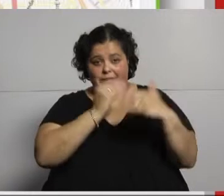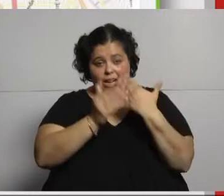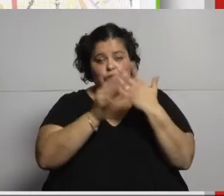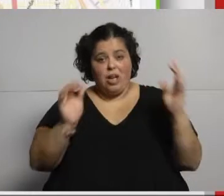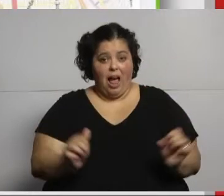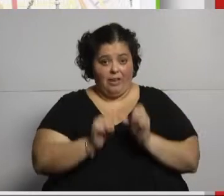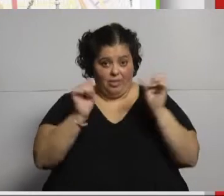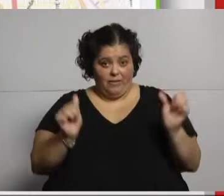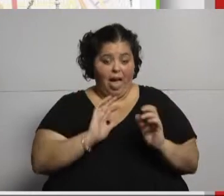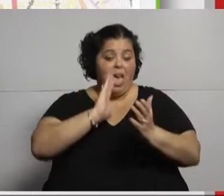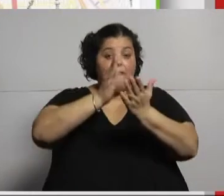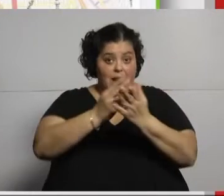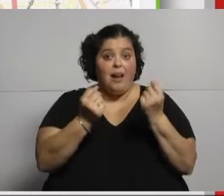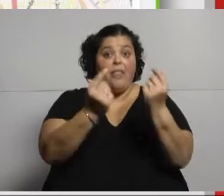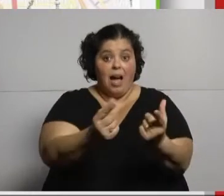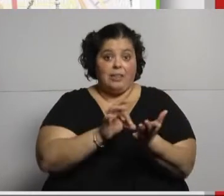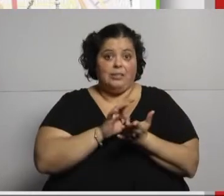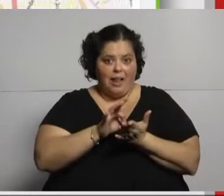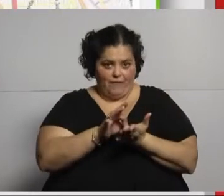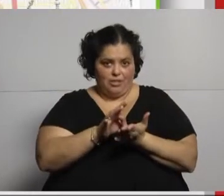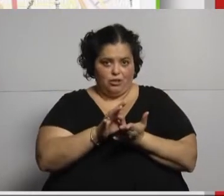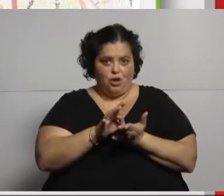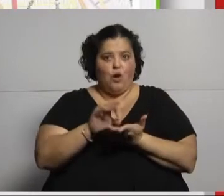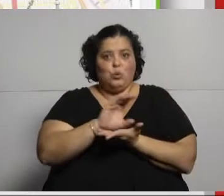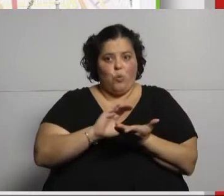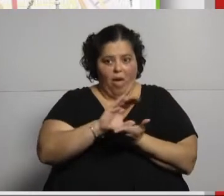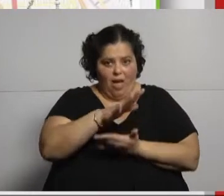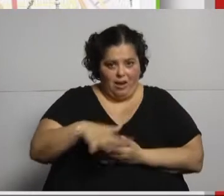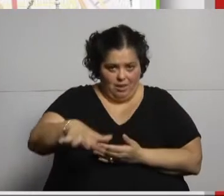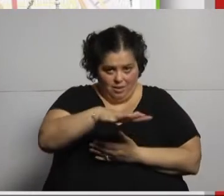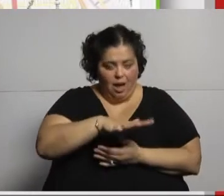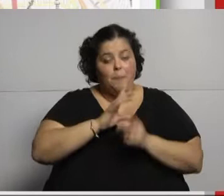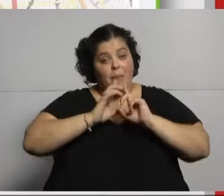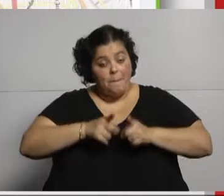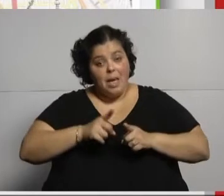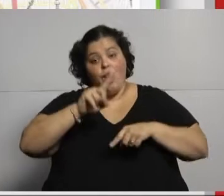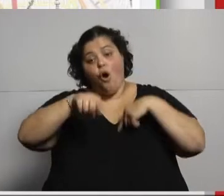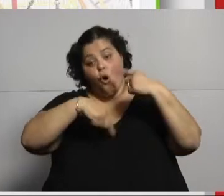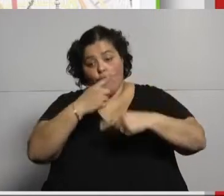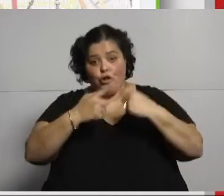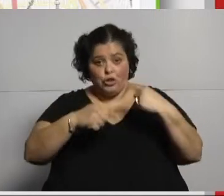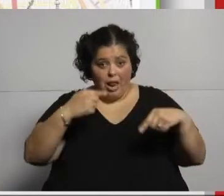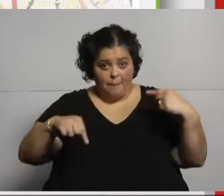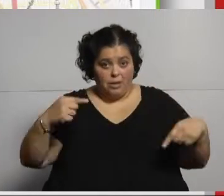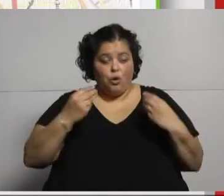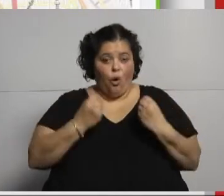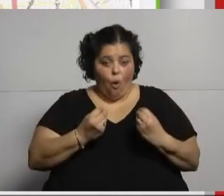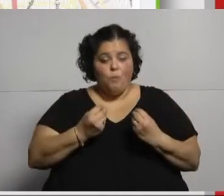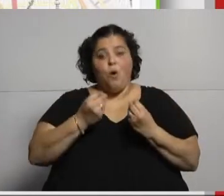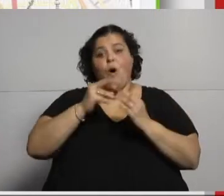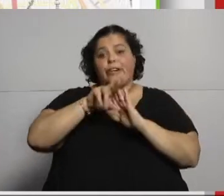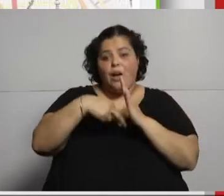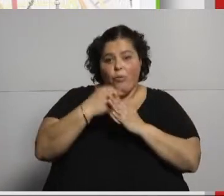brindar estos servicios a la ciudadanía, ¿no? Incluyendo algunos otros elementos que han sido también importantes como recursos tecnológicos. Uno de ellos es